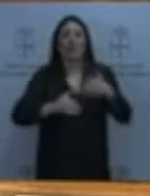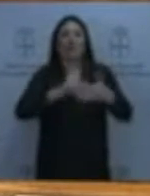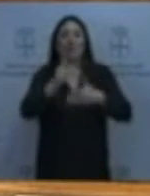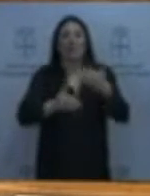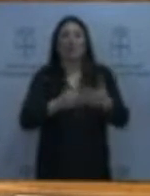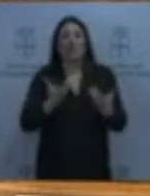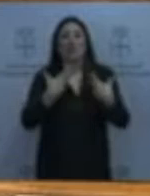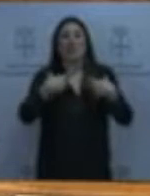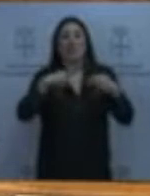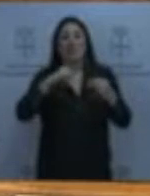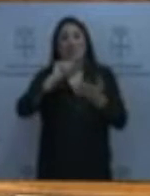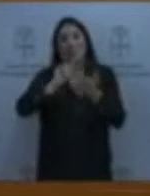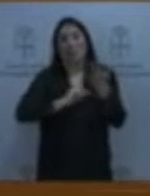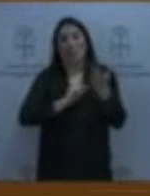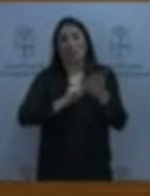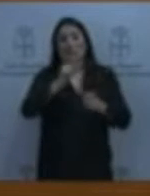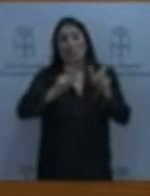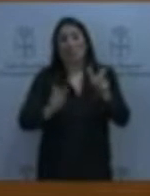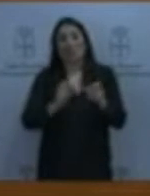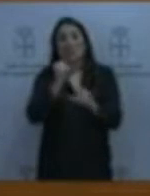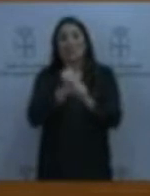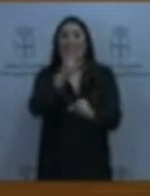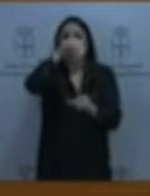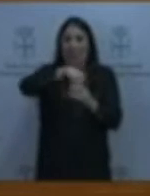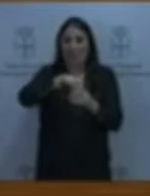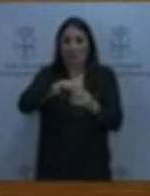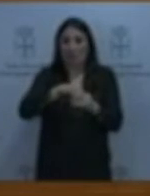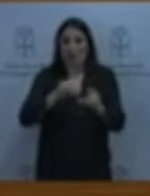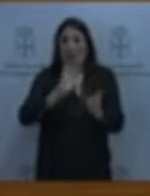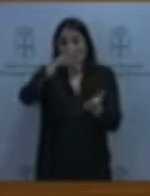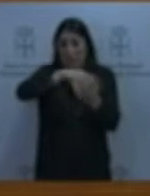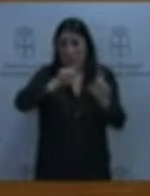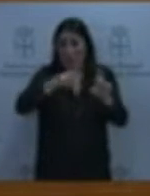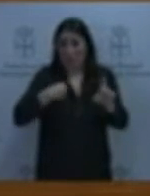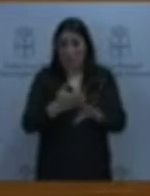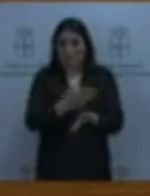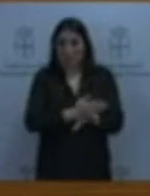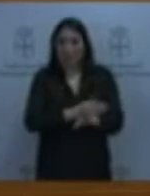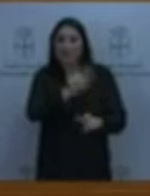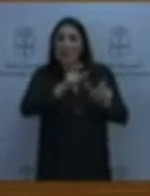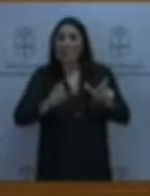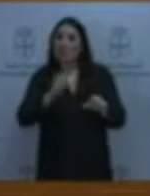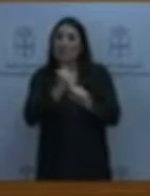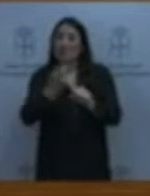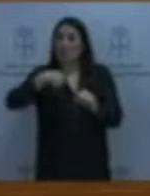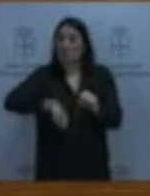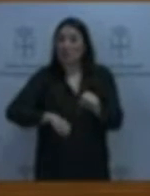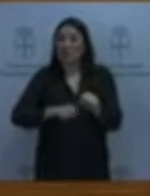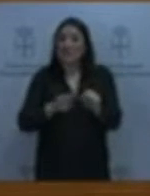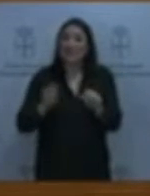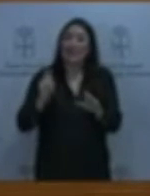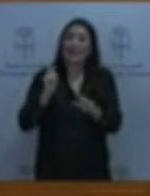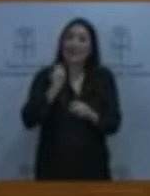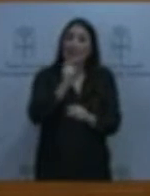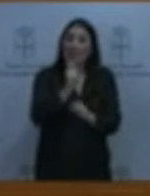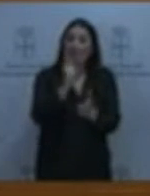trabajadoras del Centro Europeo de Soft Computing y al proceso de liquidación del centro. A la plantilla no se le había abonado la indemnización que formaba parte del acuerdo